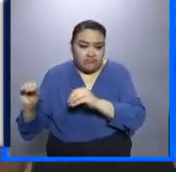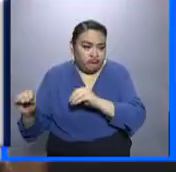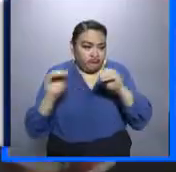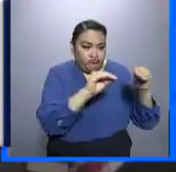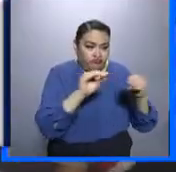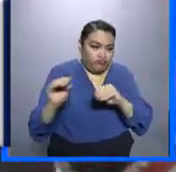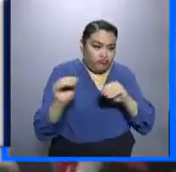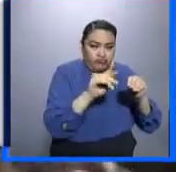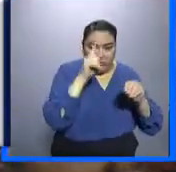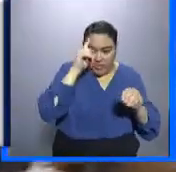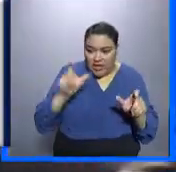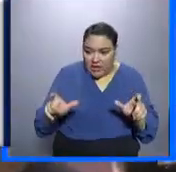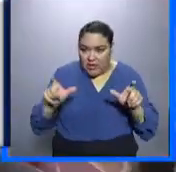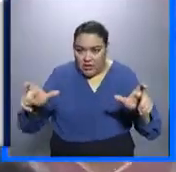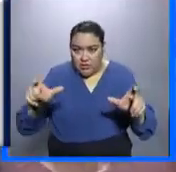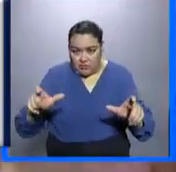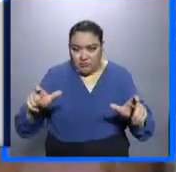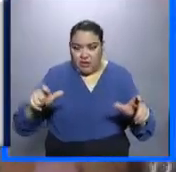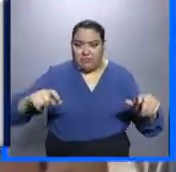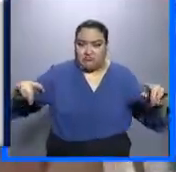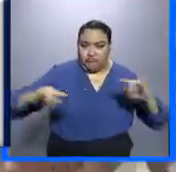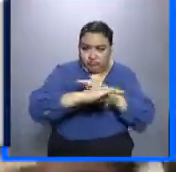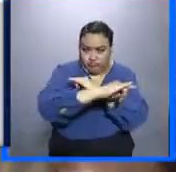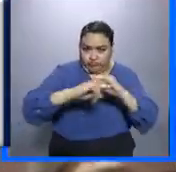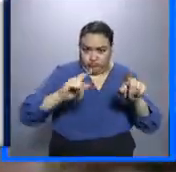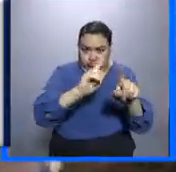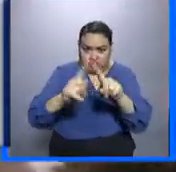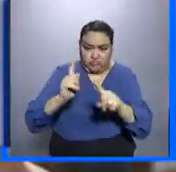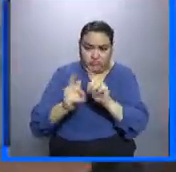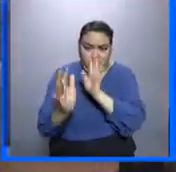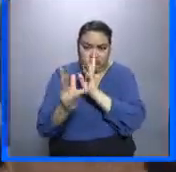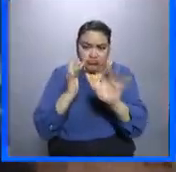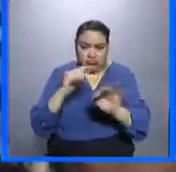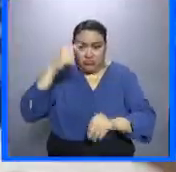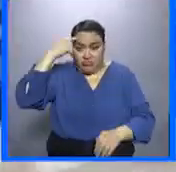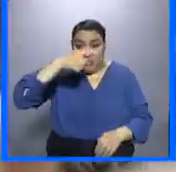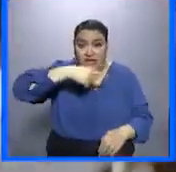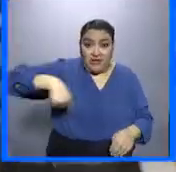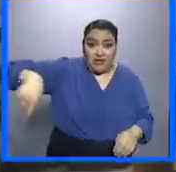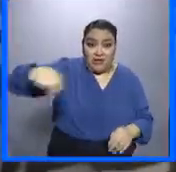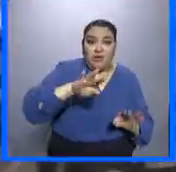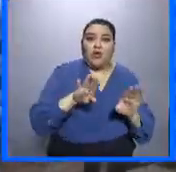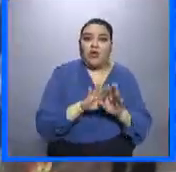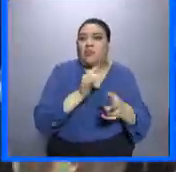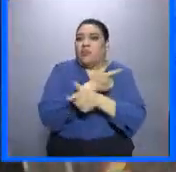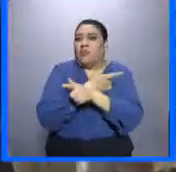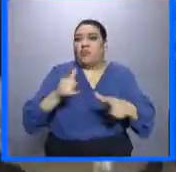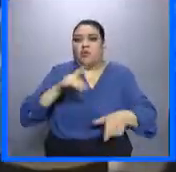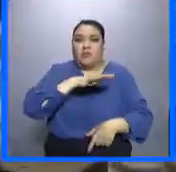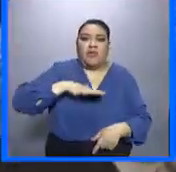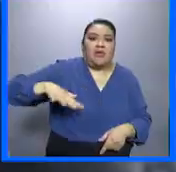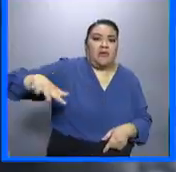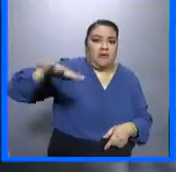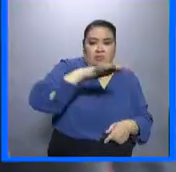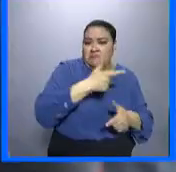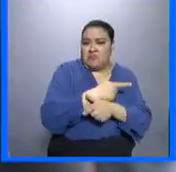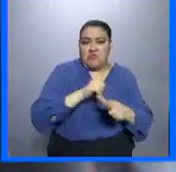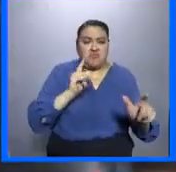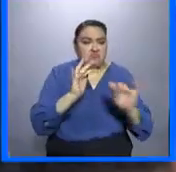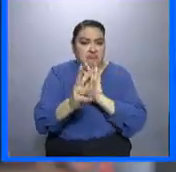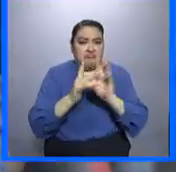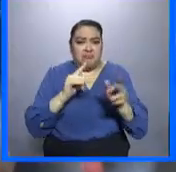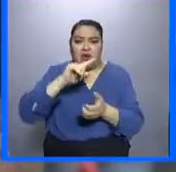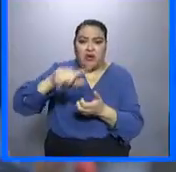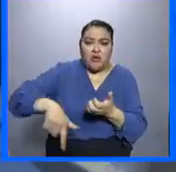la seguridad y el ordenamiento en la vía pública, con el objetivo de armonizar el tránsito libre por el espacio público y contar